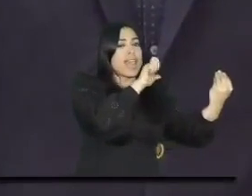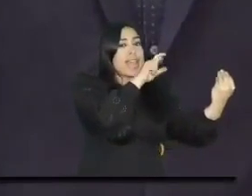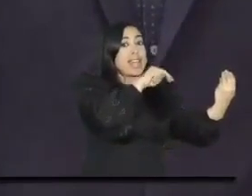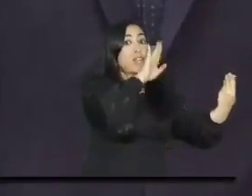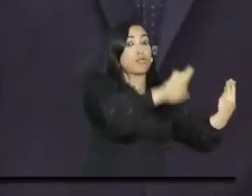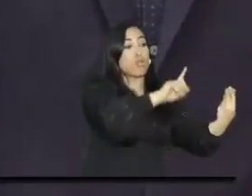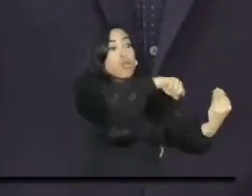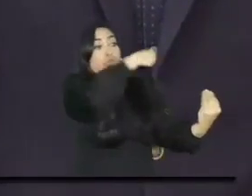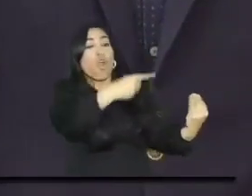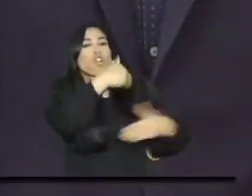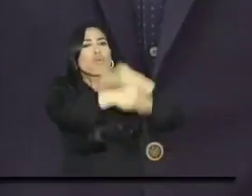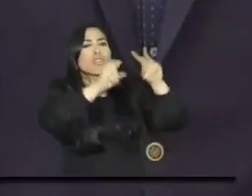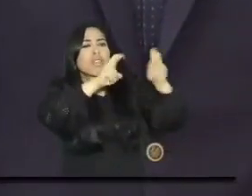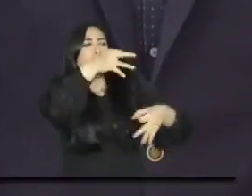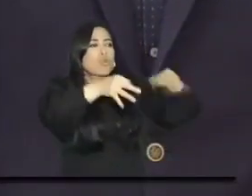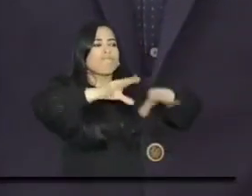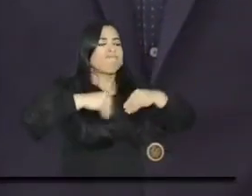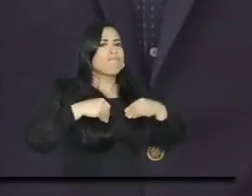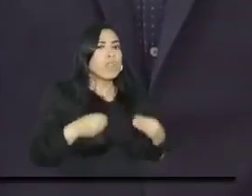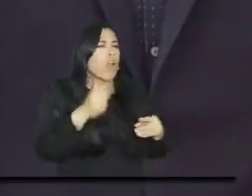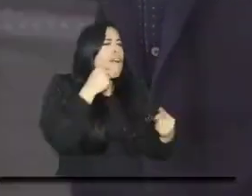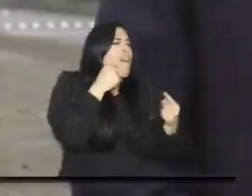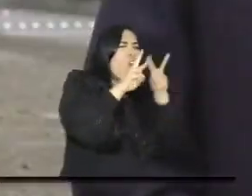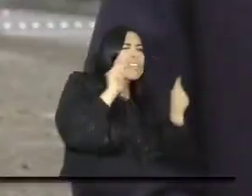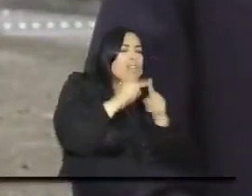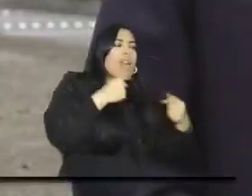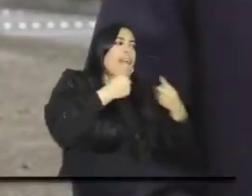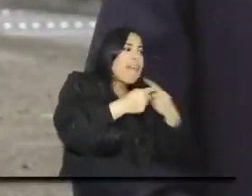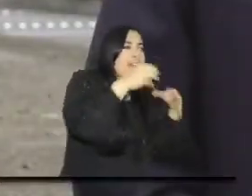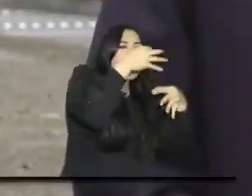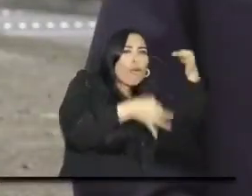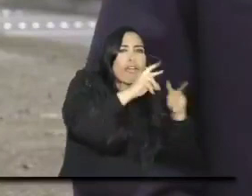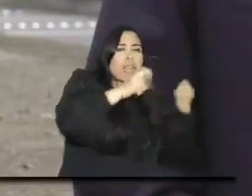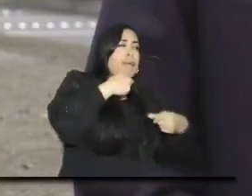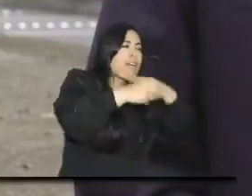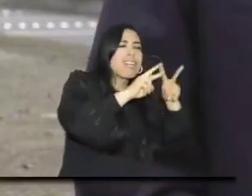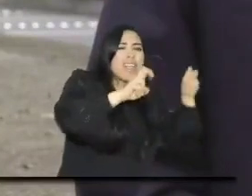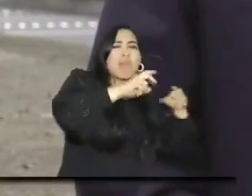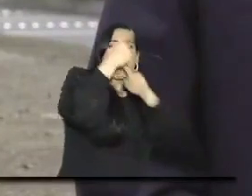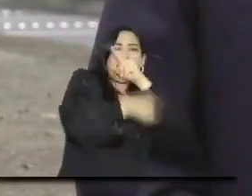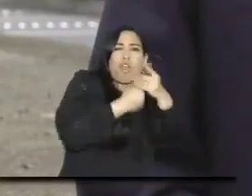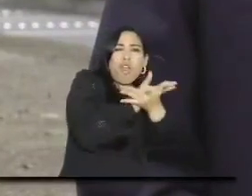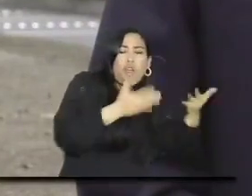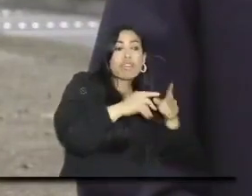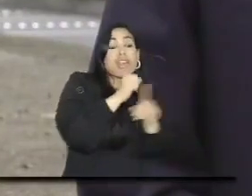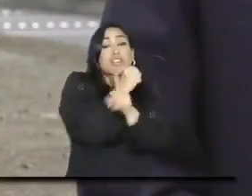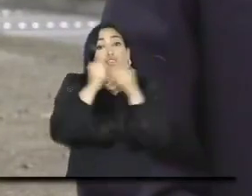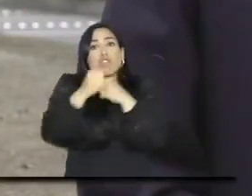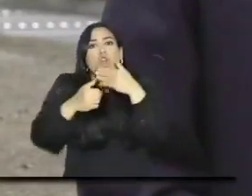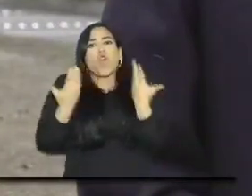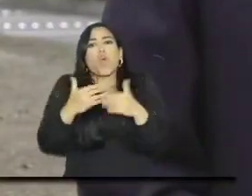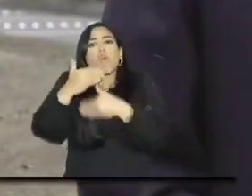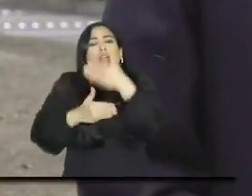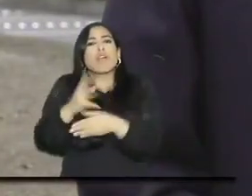con el ELN, y procesos de sometimiento a la justicia, que son conversaciones sociojurídicas, jurídicas por el tema de penas